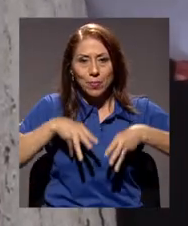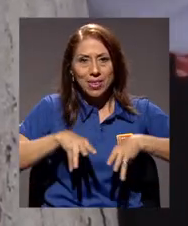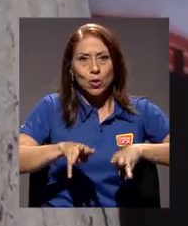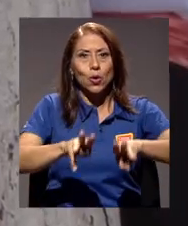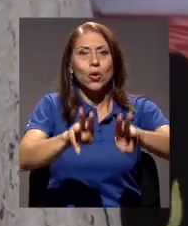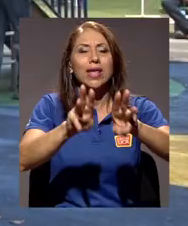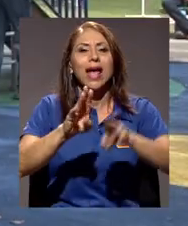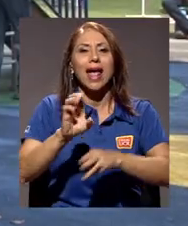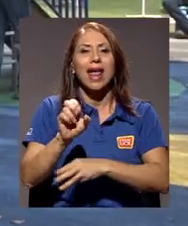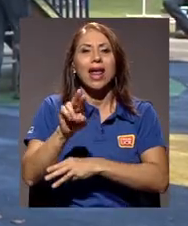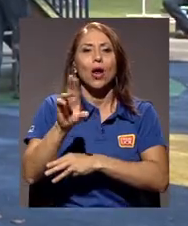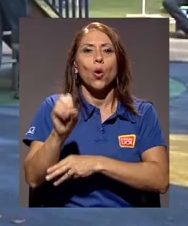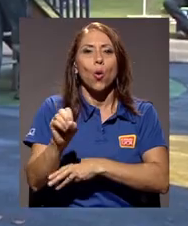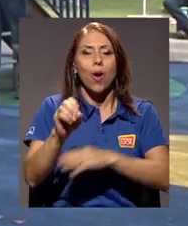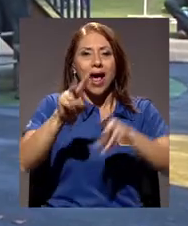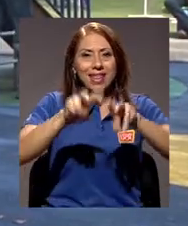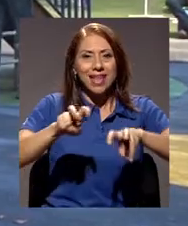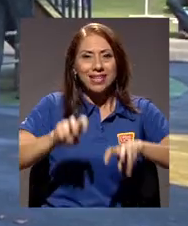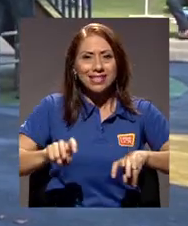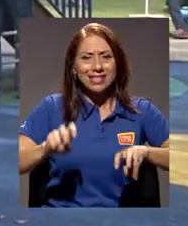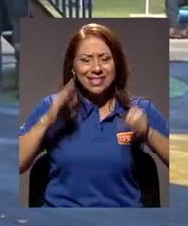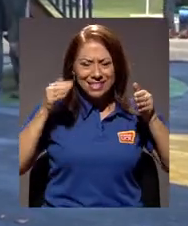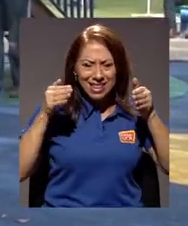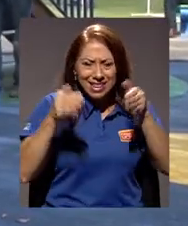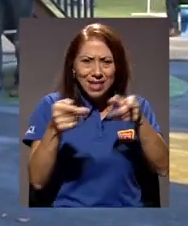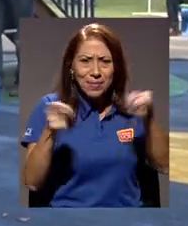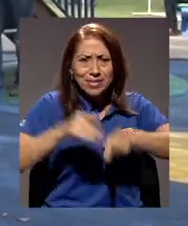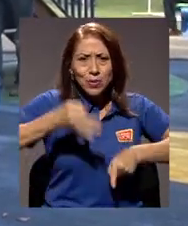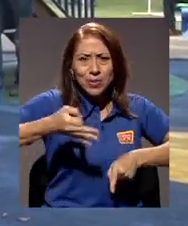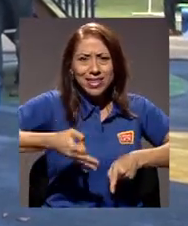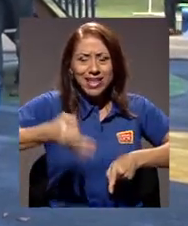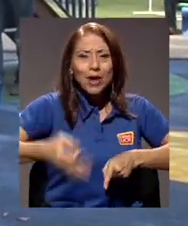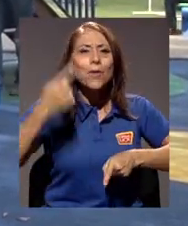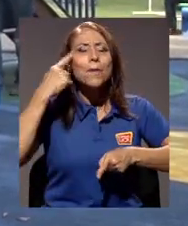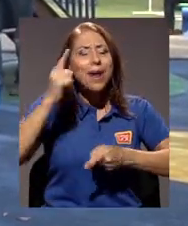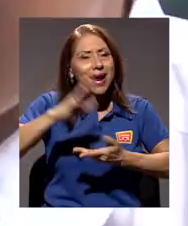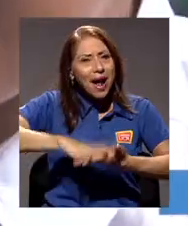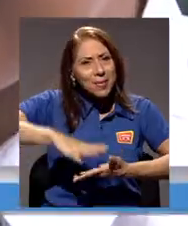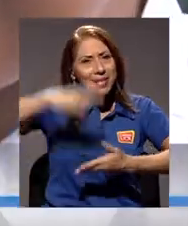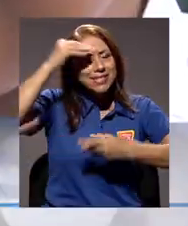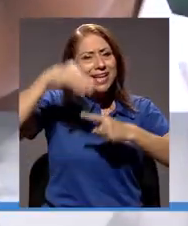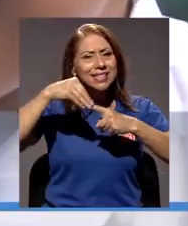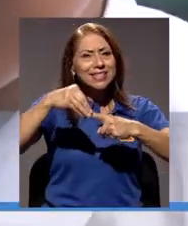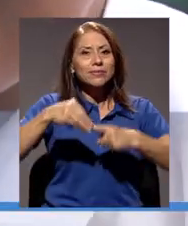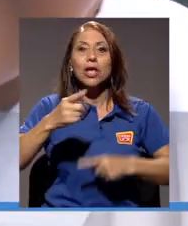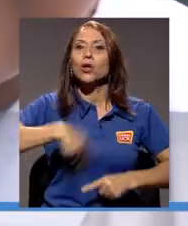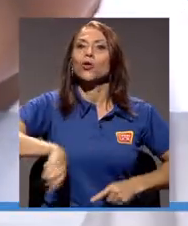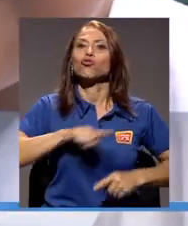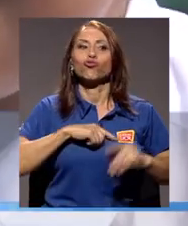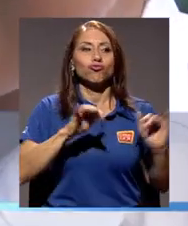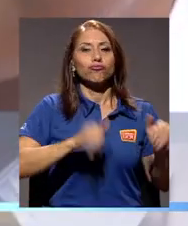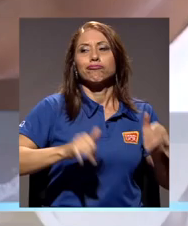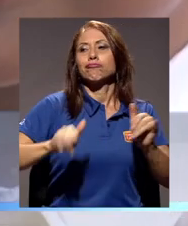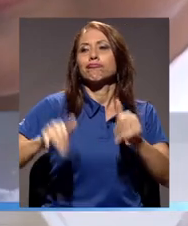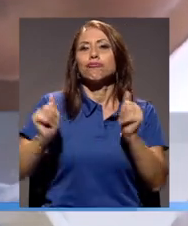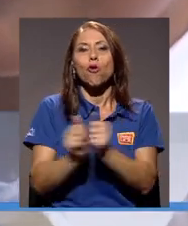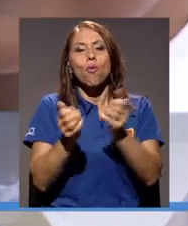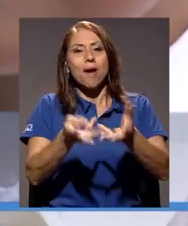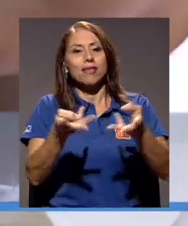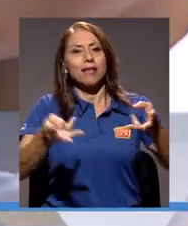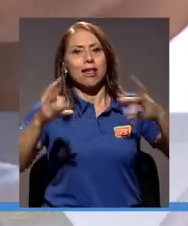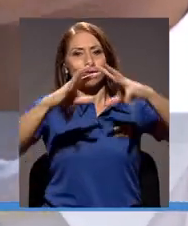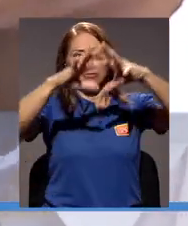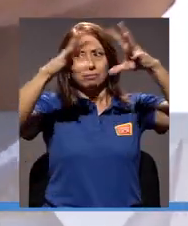ecoanálisis, centrada en lo cotidiano para lograr un aprendizaje significativo. Jugamos con los materiales de una gola